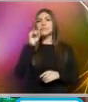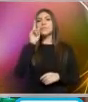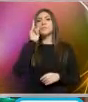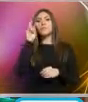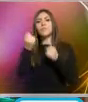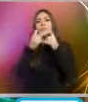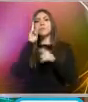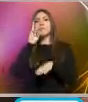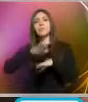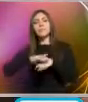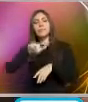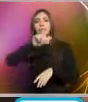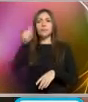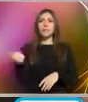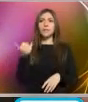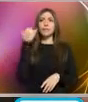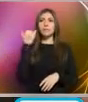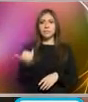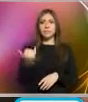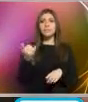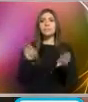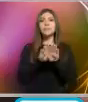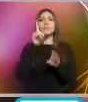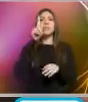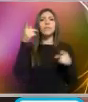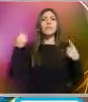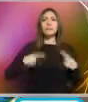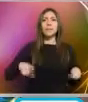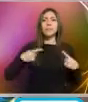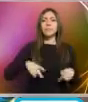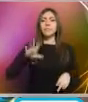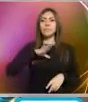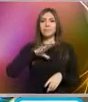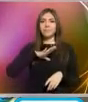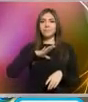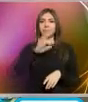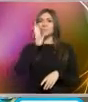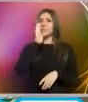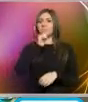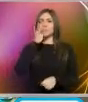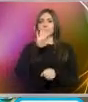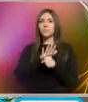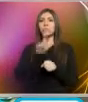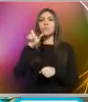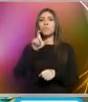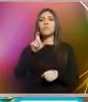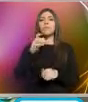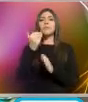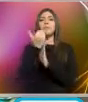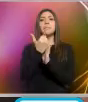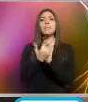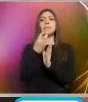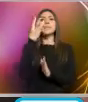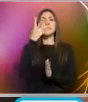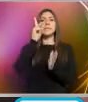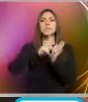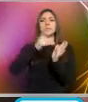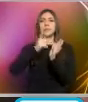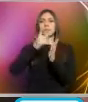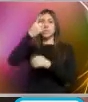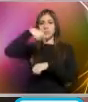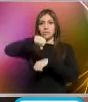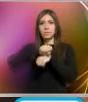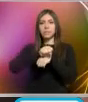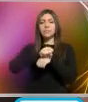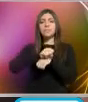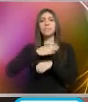que otros. claro, ¿no? Se considera que una persona está estreñida cuando evacúa menos de 3 veces por semana. O sea, puedes evacuar